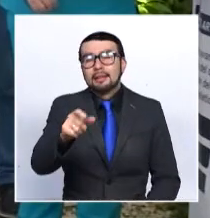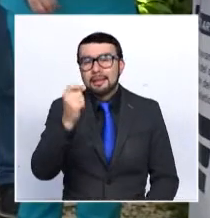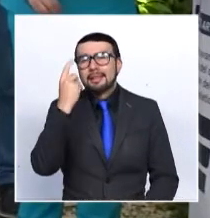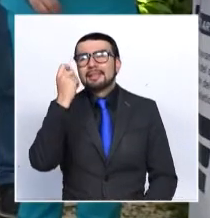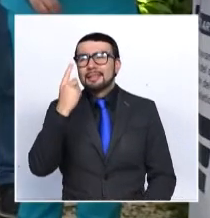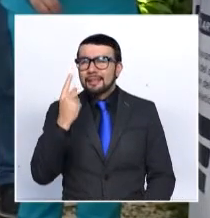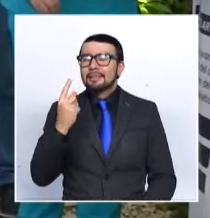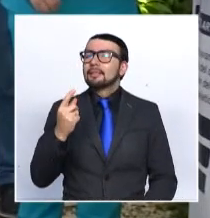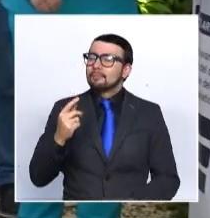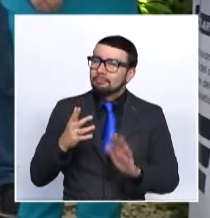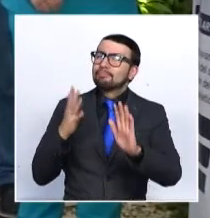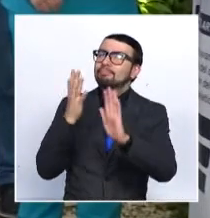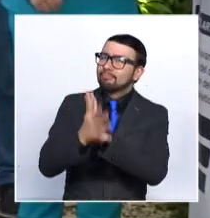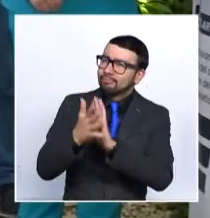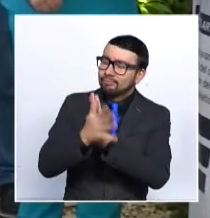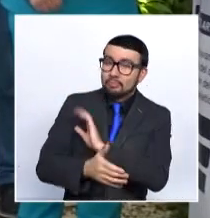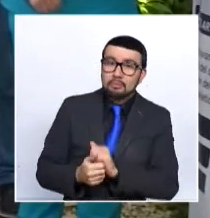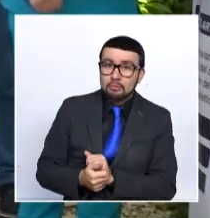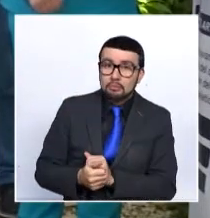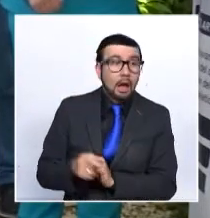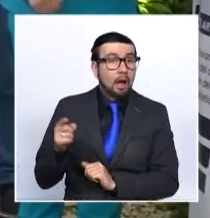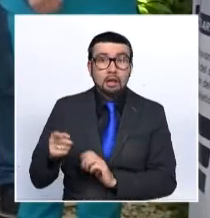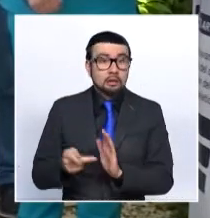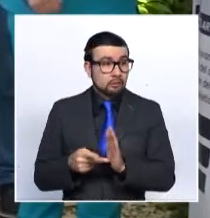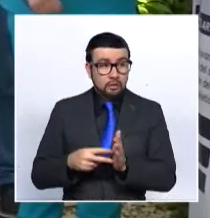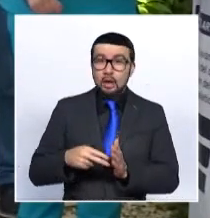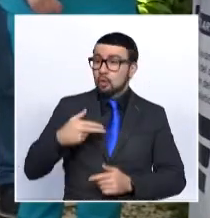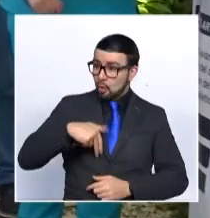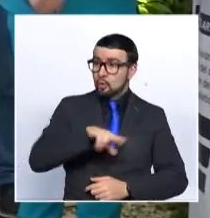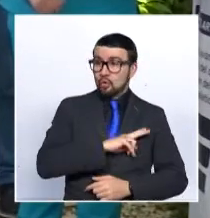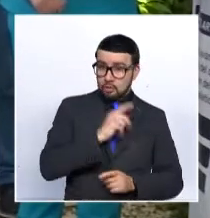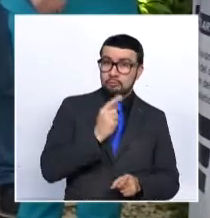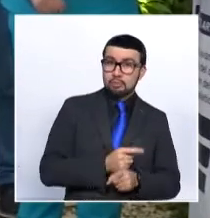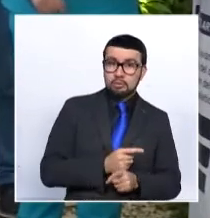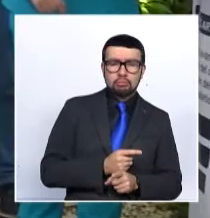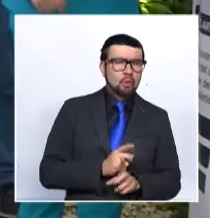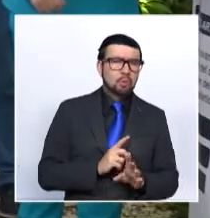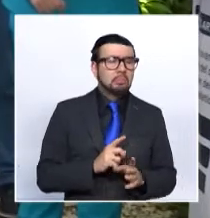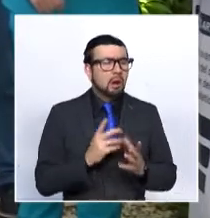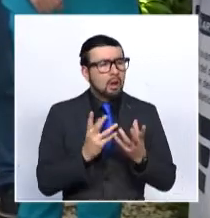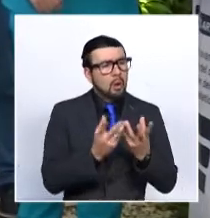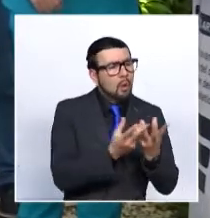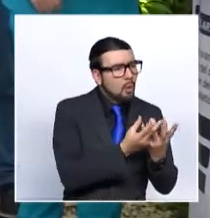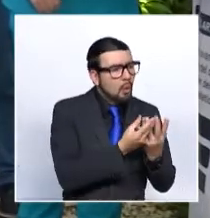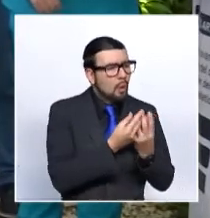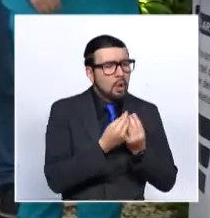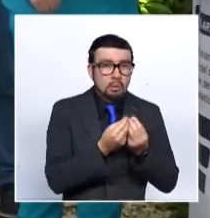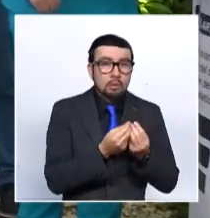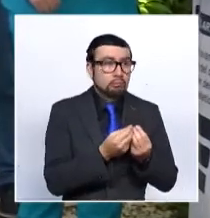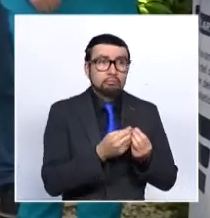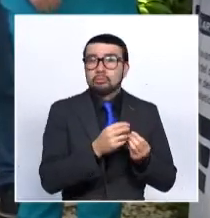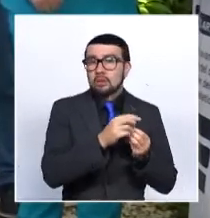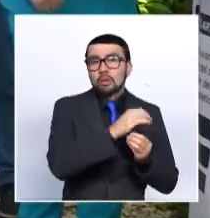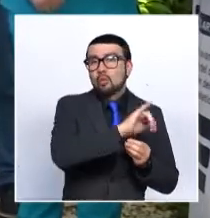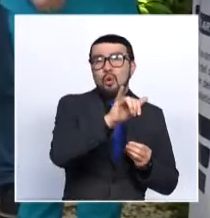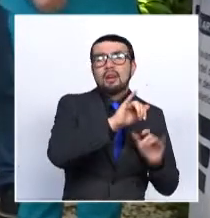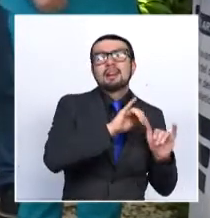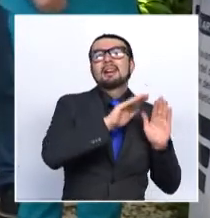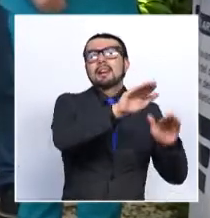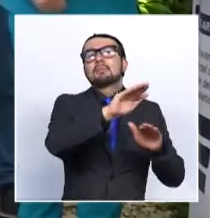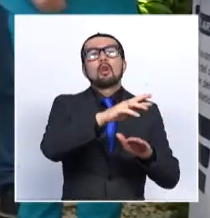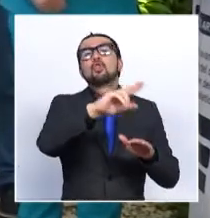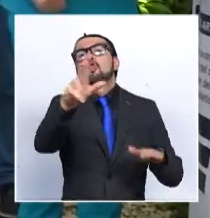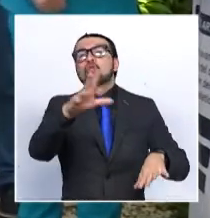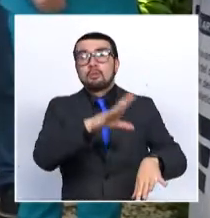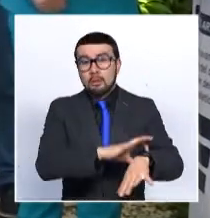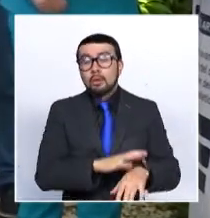que le estamos dando, y no tiene que ser con nosotros, porque nosotros hablamos en voz de bacteriólogos, de más médicos y demás.